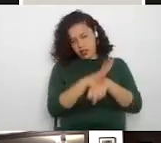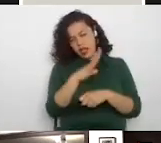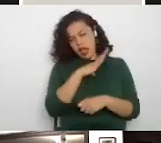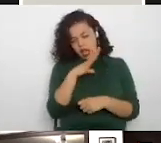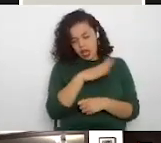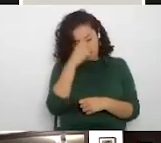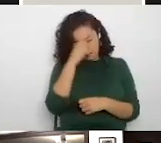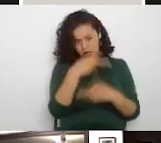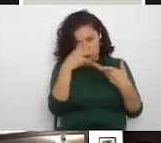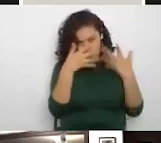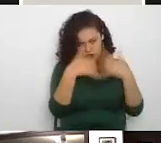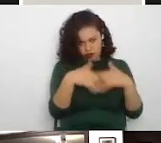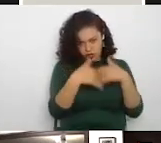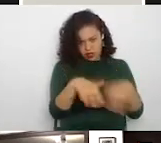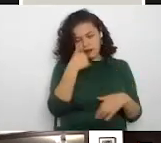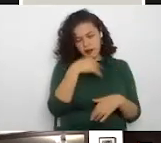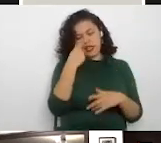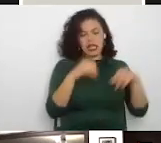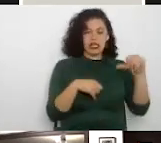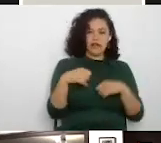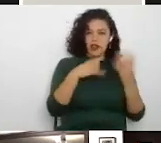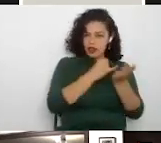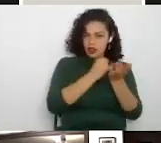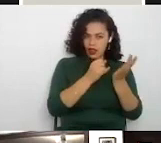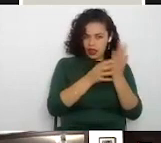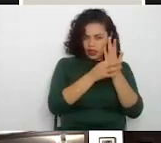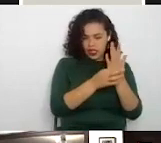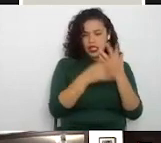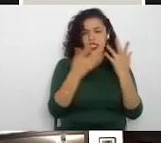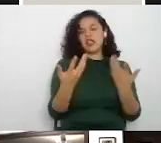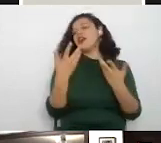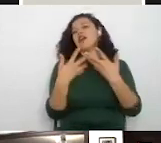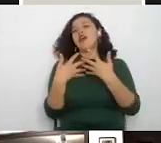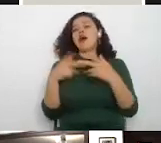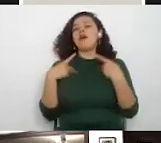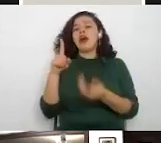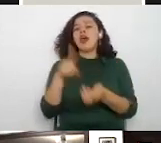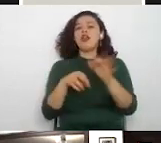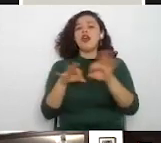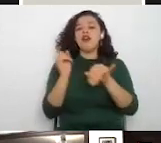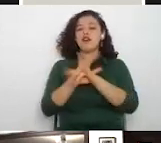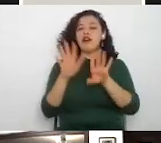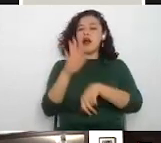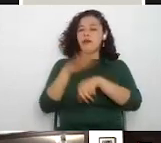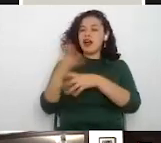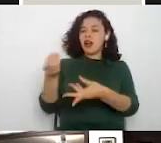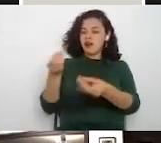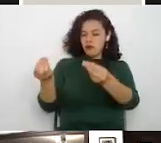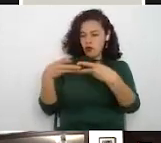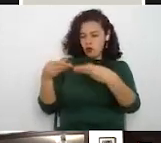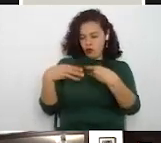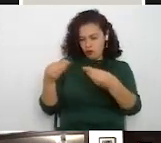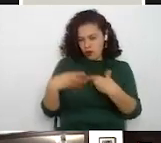el funcionamiento y las actividades, los funcionarios y empleados que pueden aportar información adicional, las